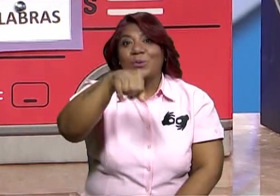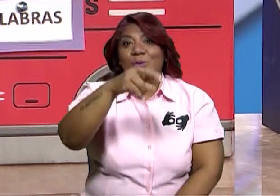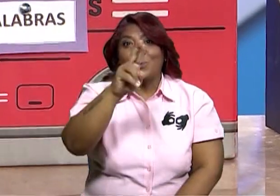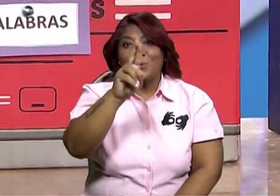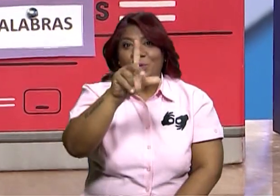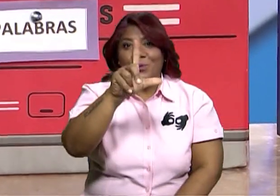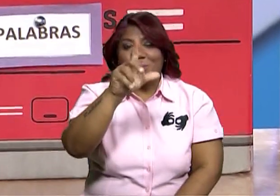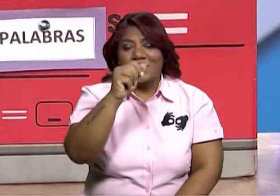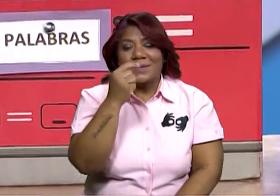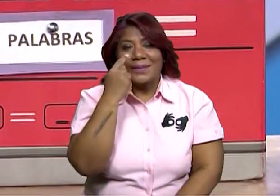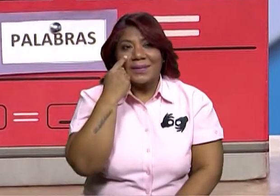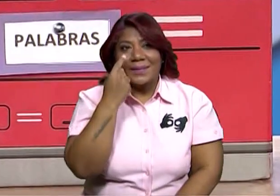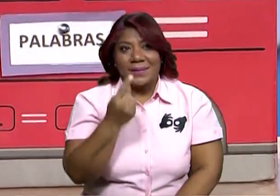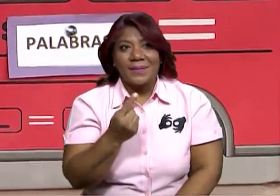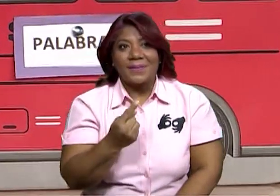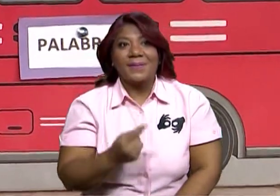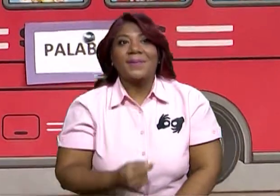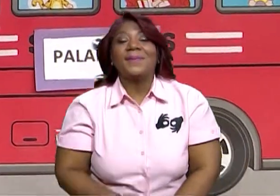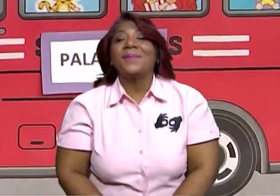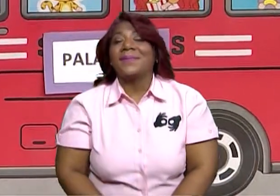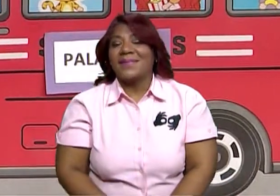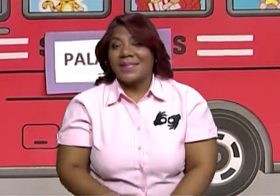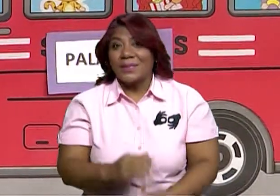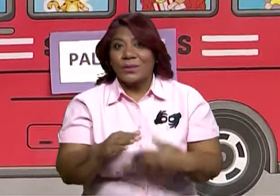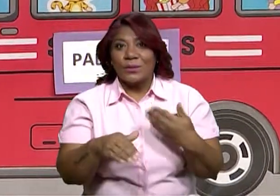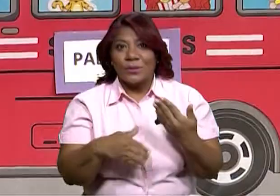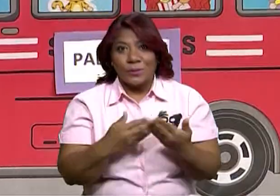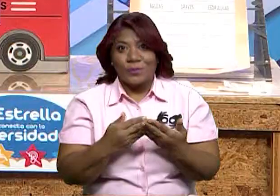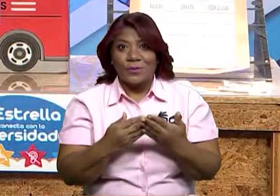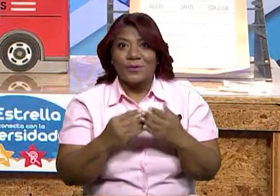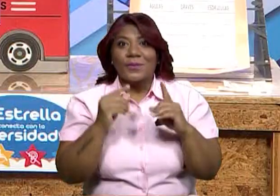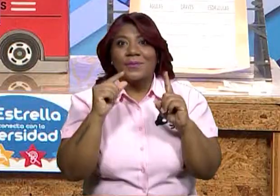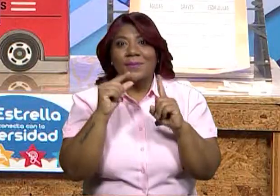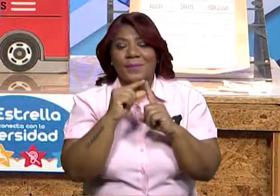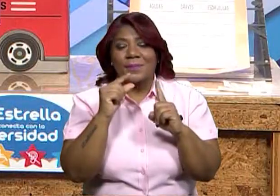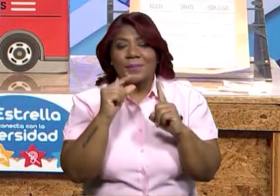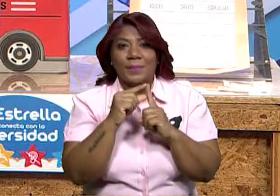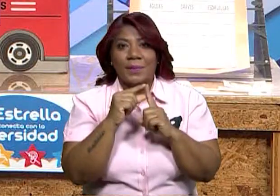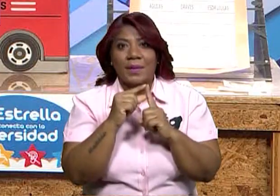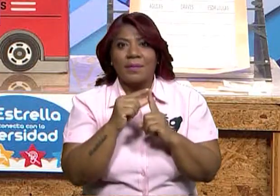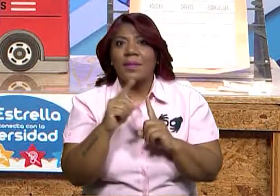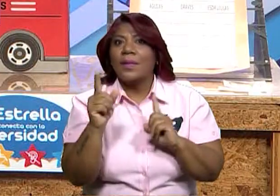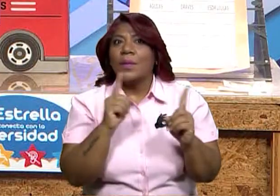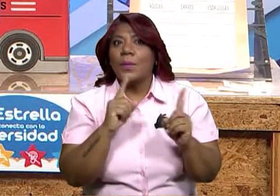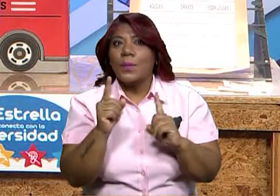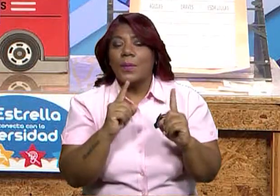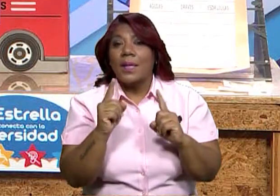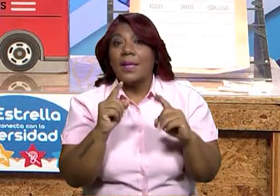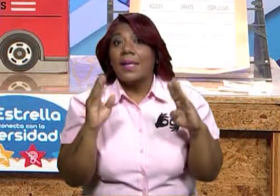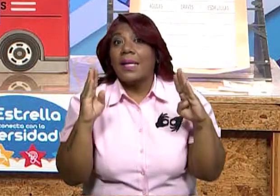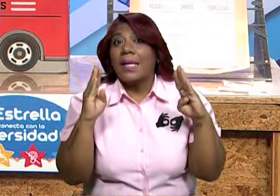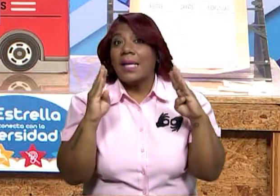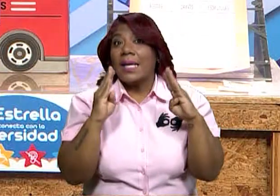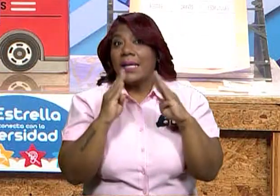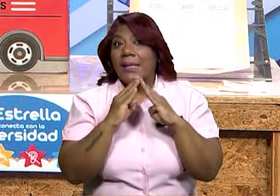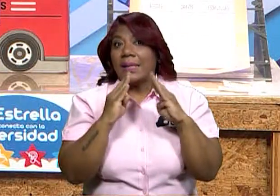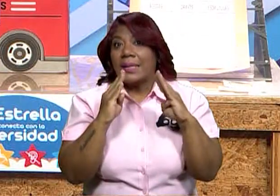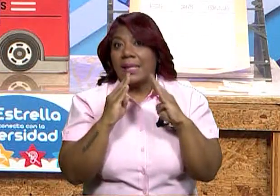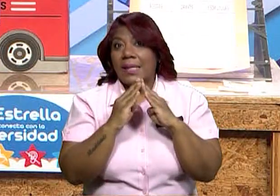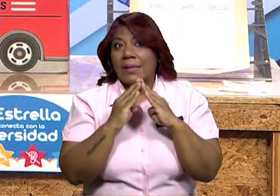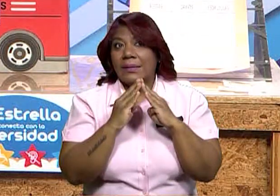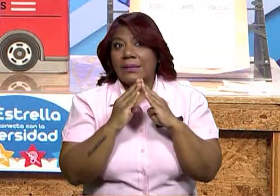la vamos también a trabajar con asociación. Ejemplo, tenemos la palabra casa,